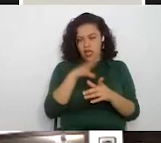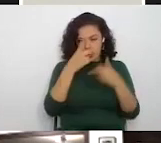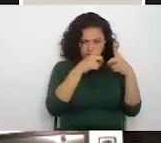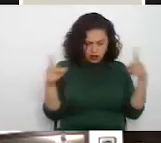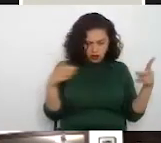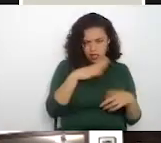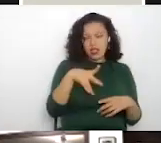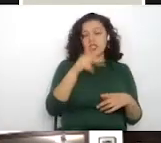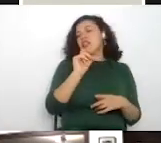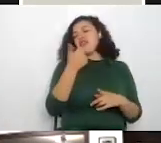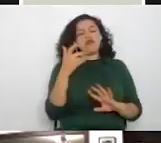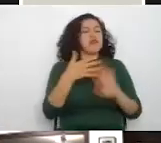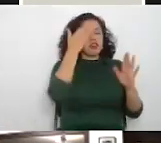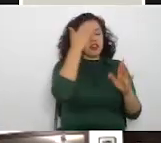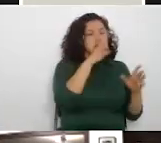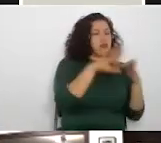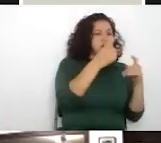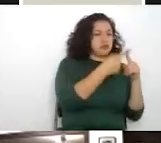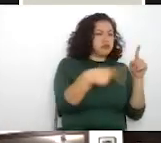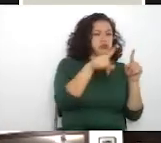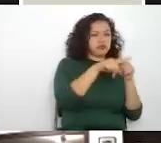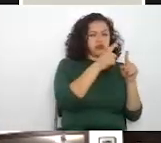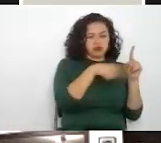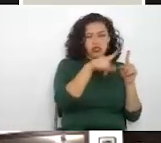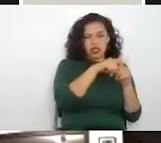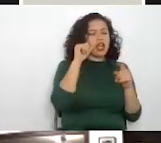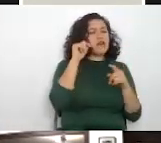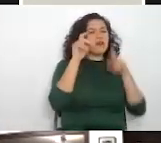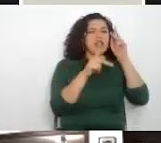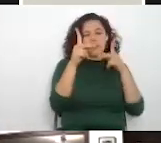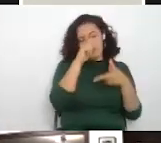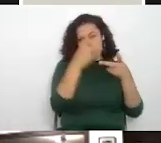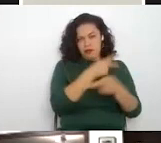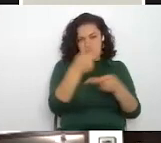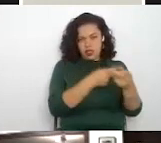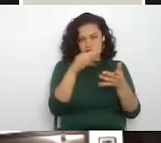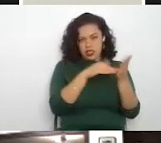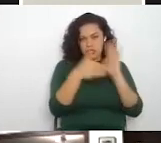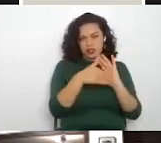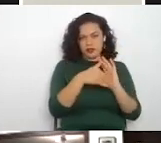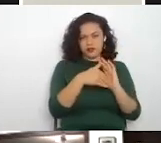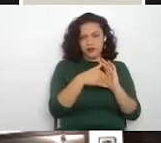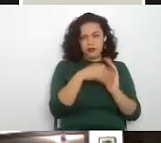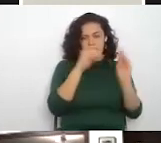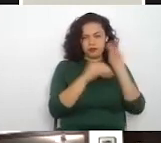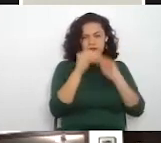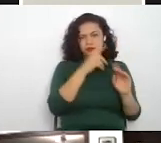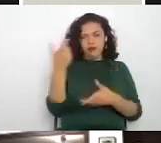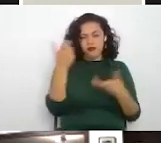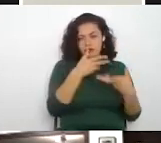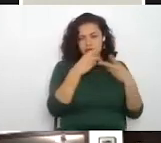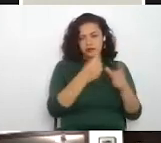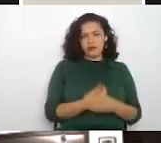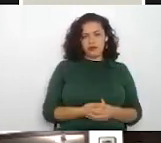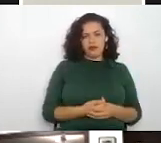otros que son periódicos. Cristi hablaba ayer de la planeación estratégica, ¿no? La elaboración de un presupuesto. Vamos a hacer